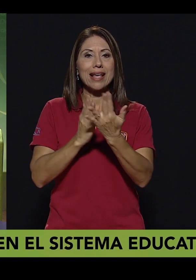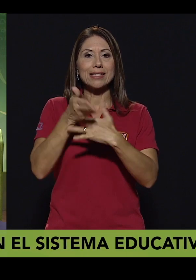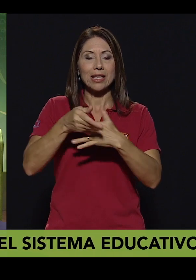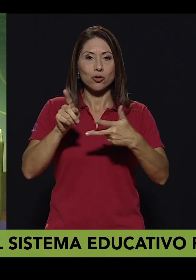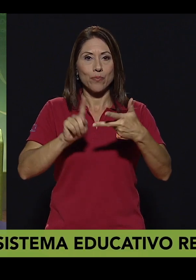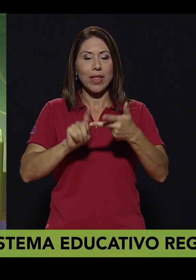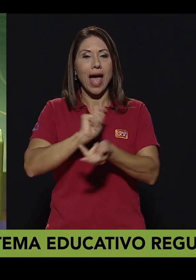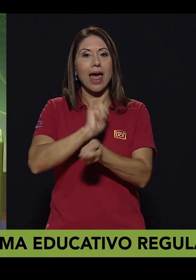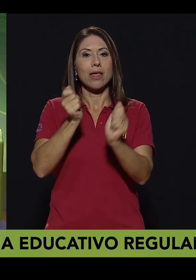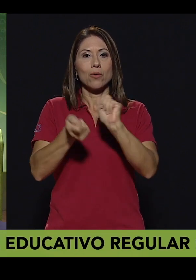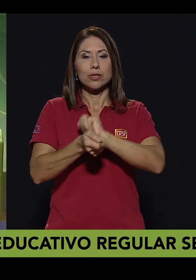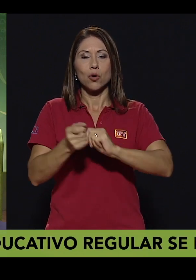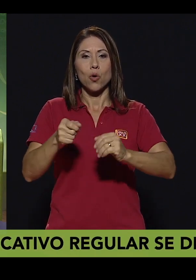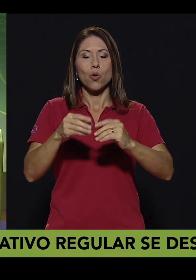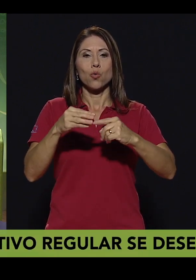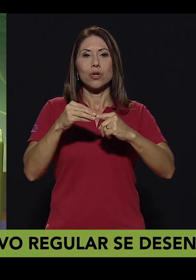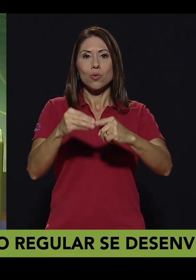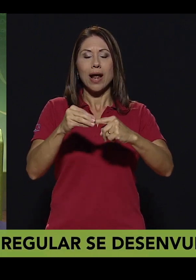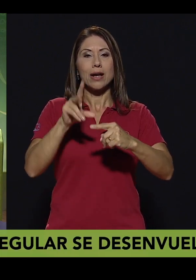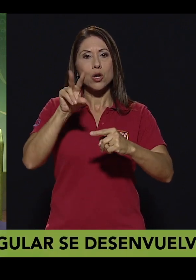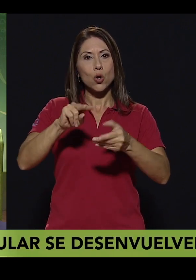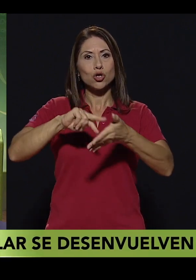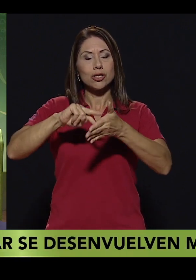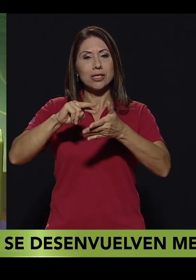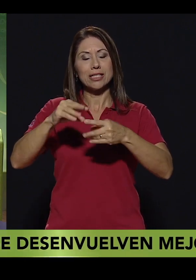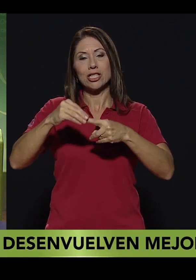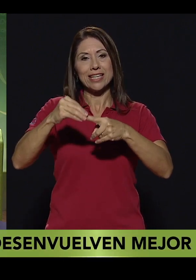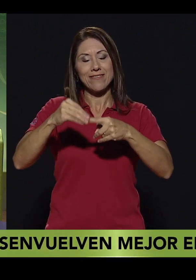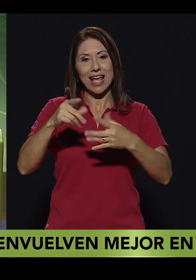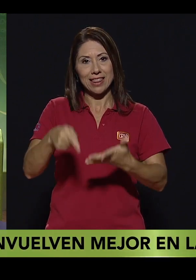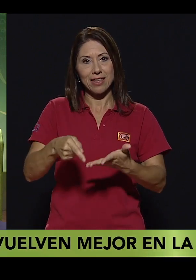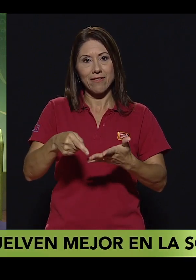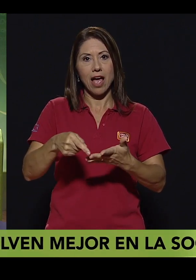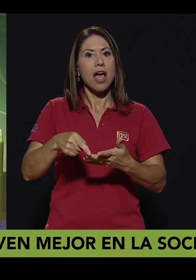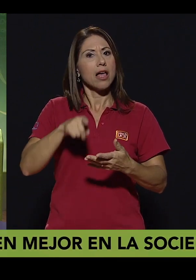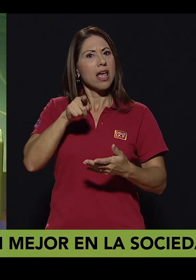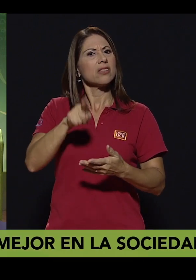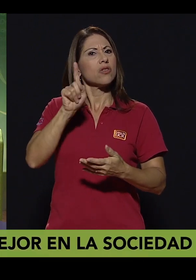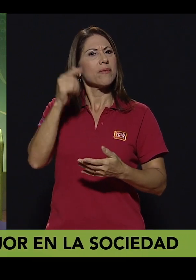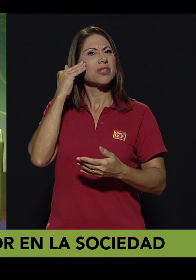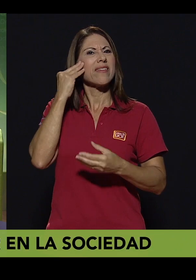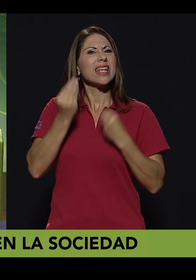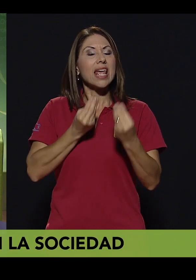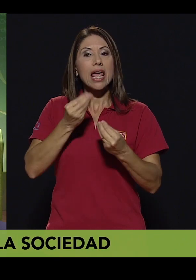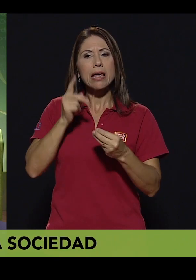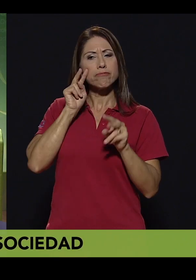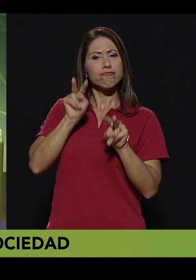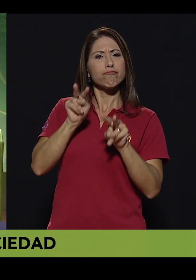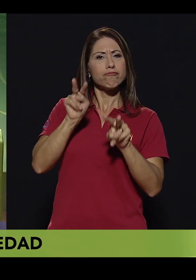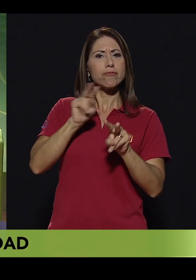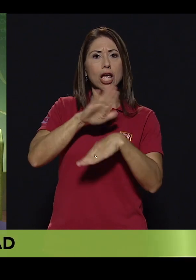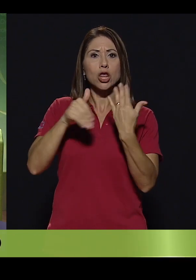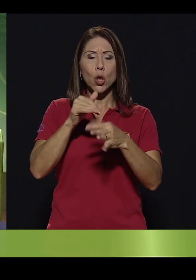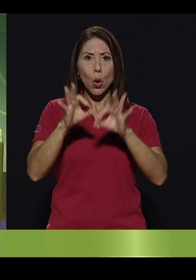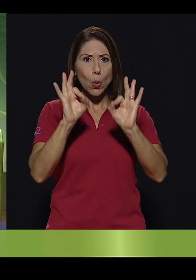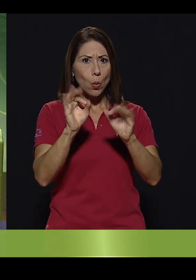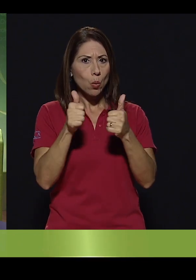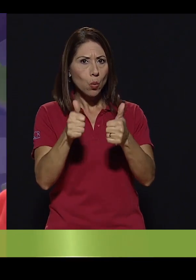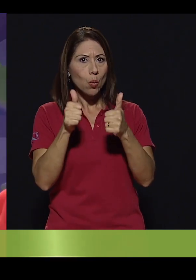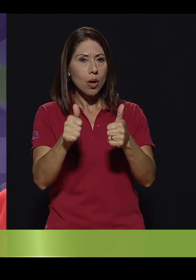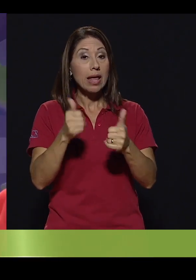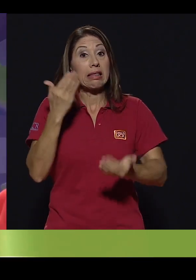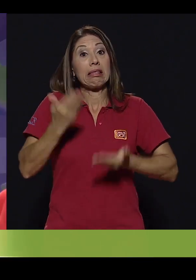significativa etcétera y velar por que las cosas se estén haciendo bien por qué que la institución educativa tenga toda la disposición